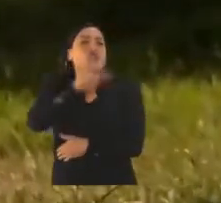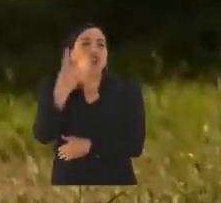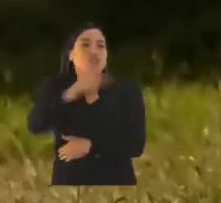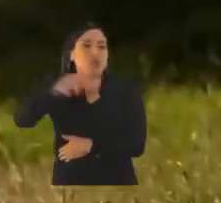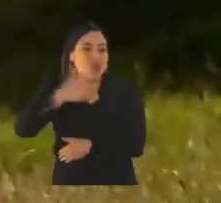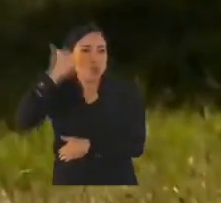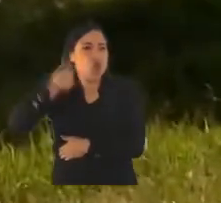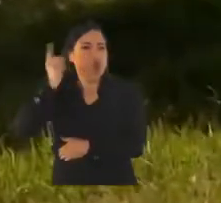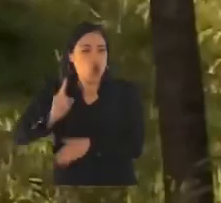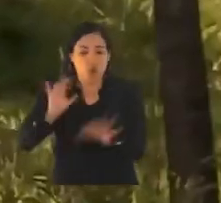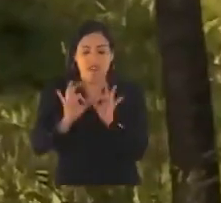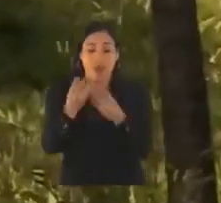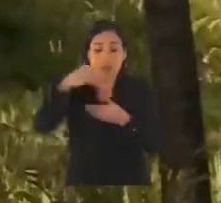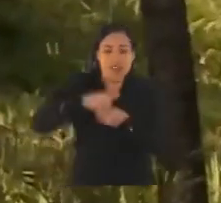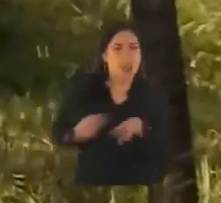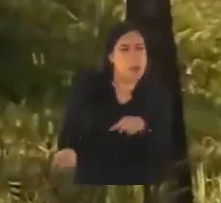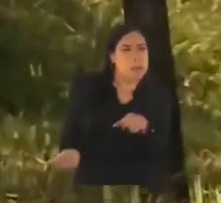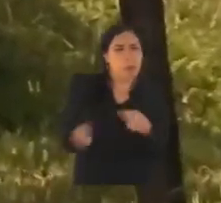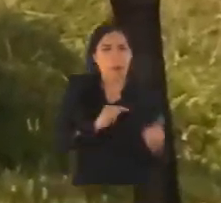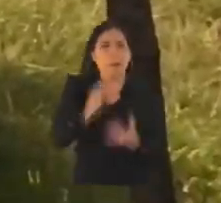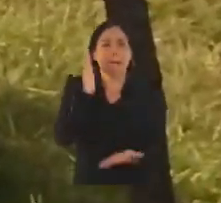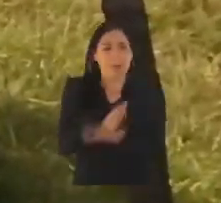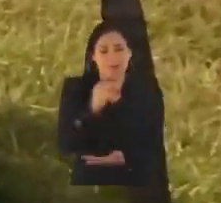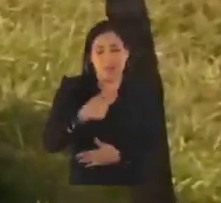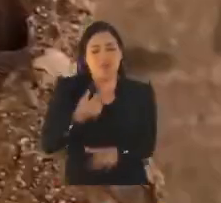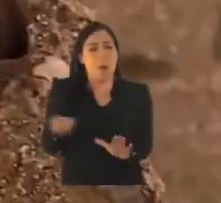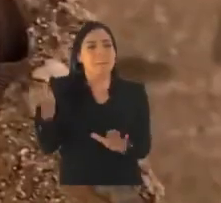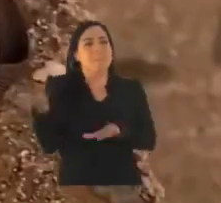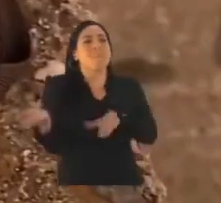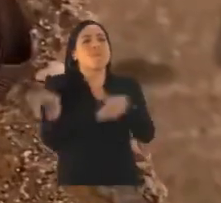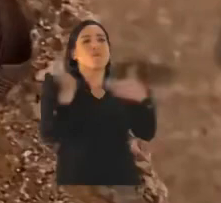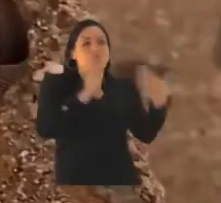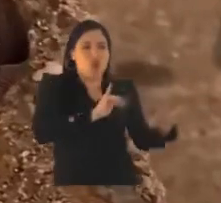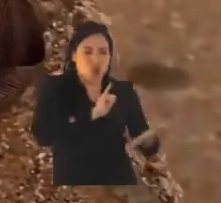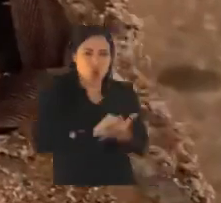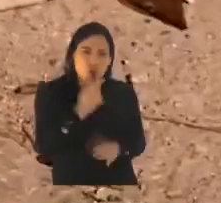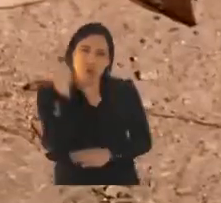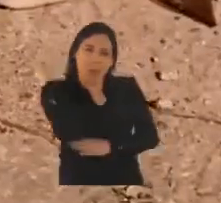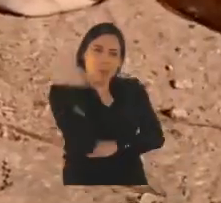por cuenta de sus propios familiares que les causaron varias heridas de